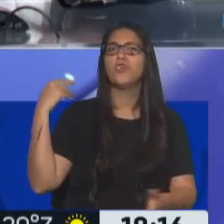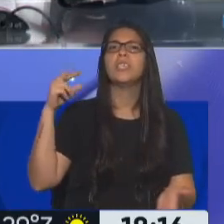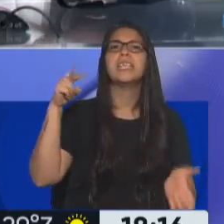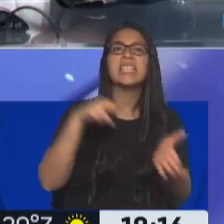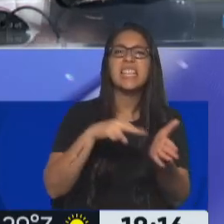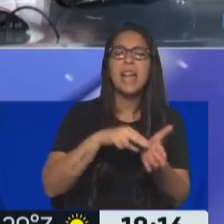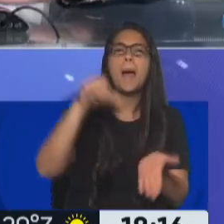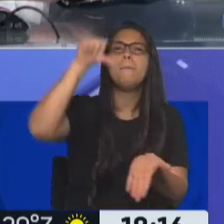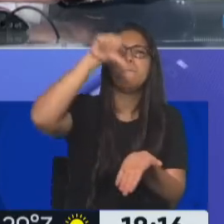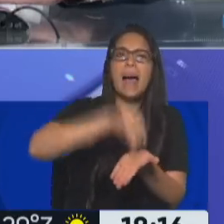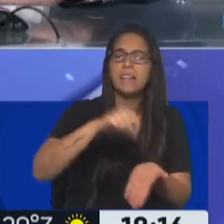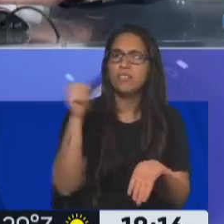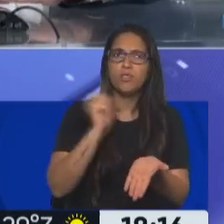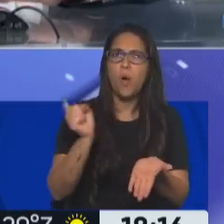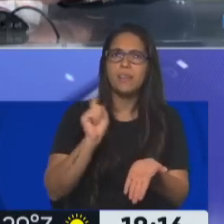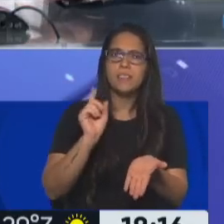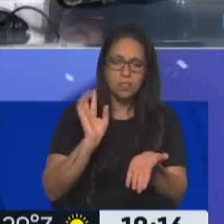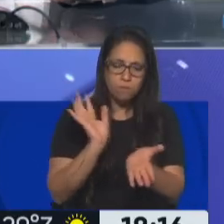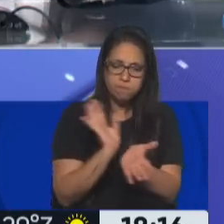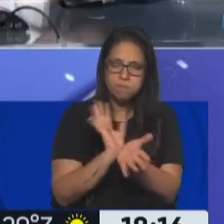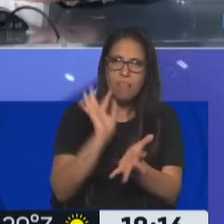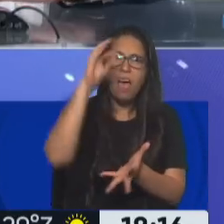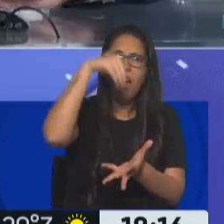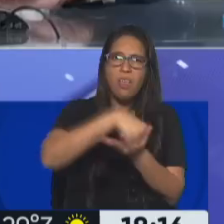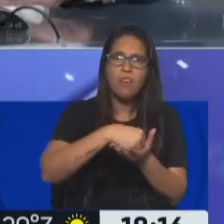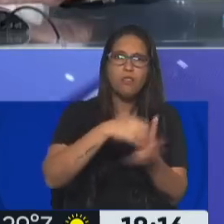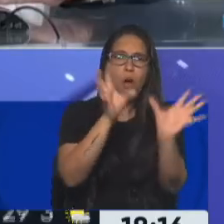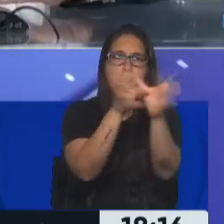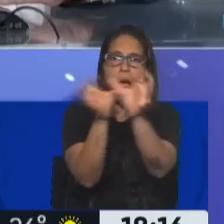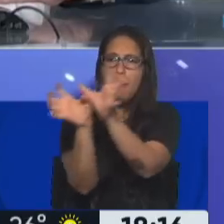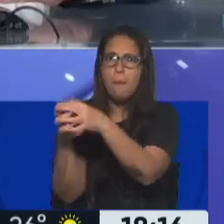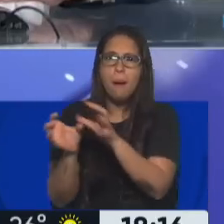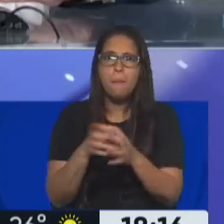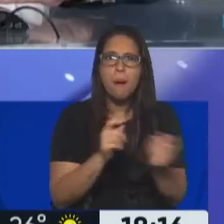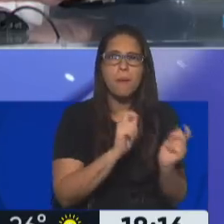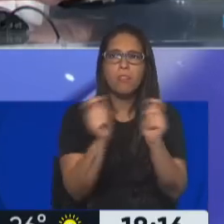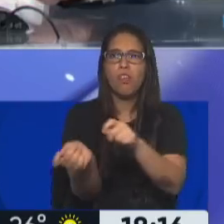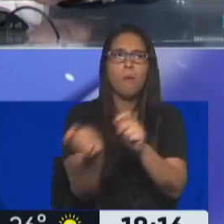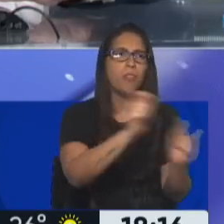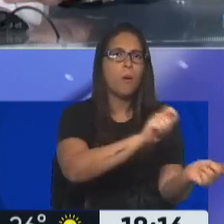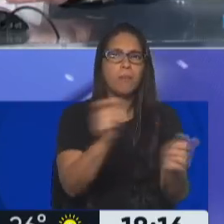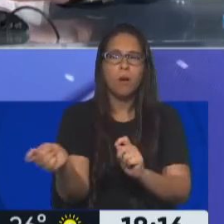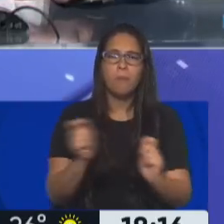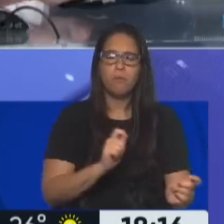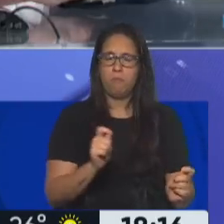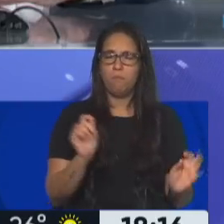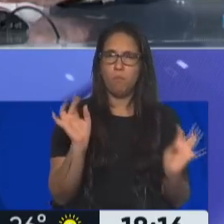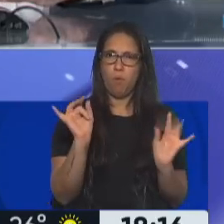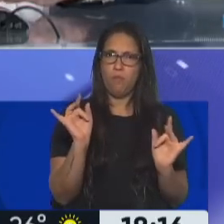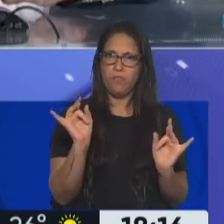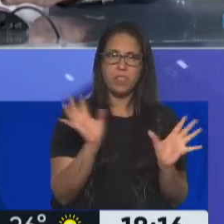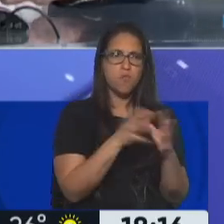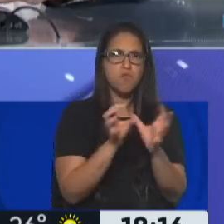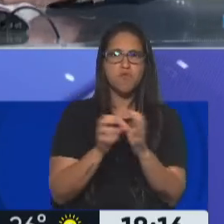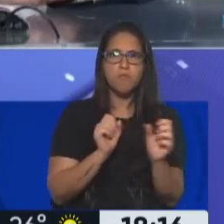una serie de enclaves, de bastiones que van cambiando de manos y de hecho es muy complicado seguir la historia de estos